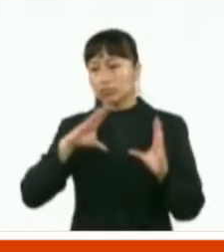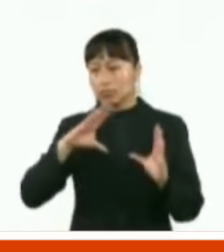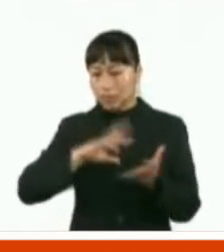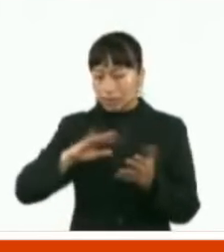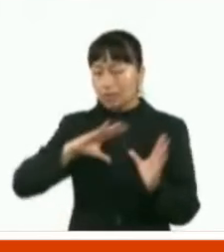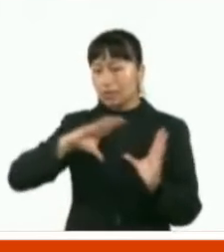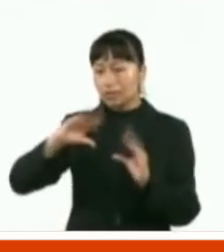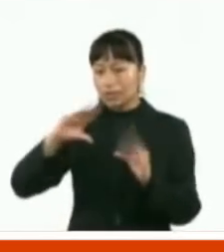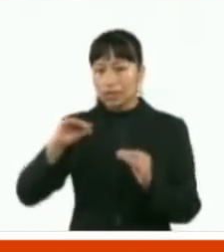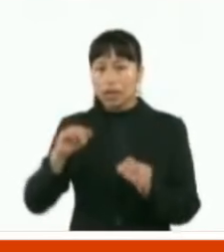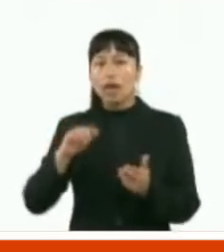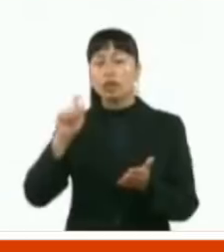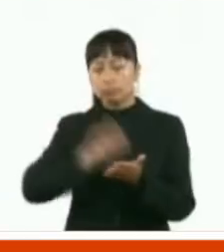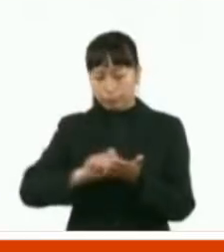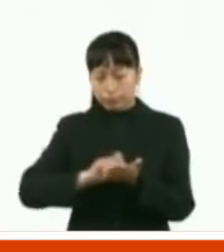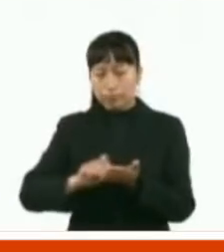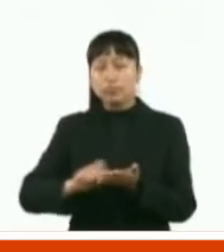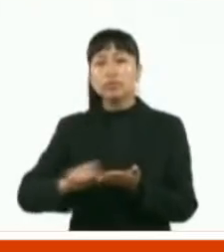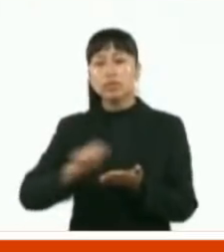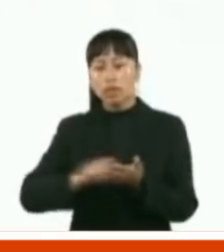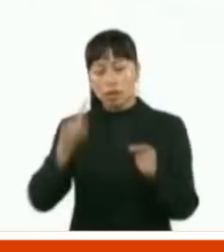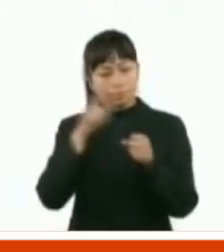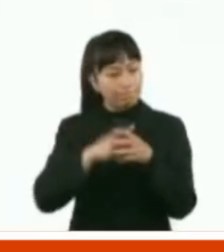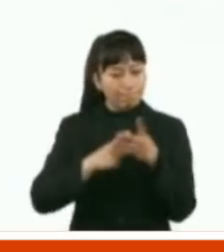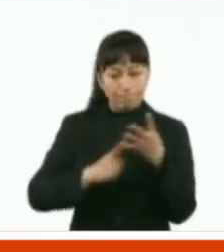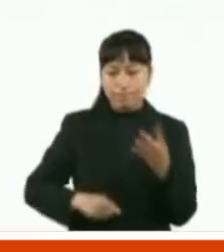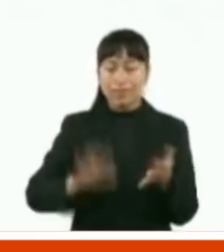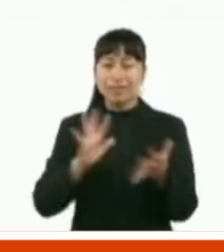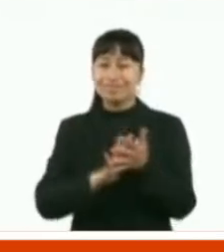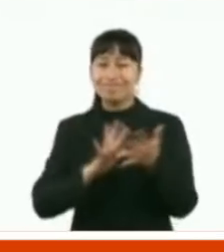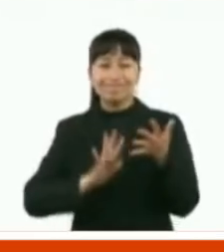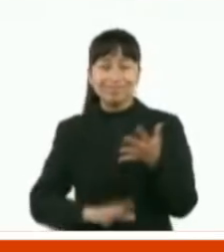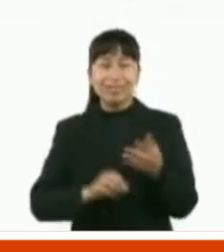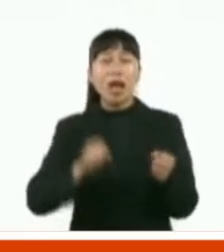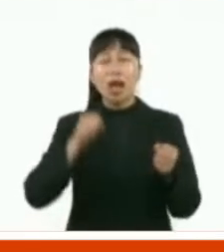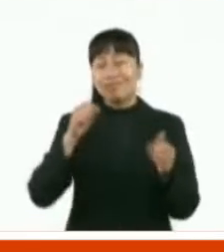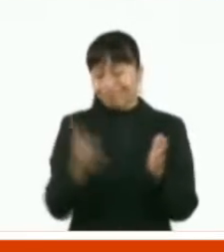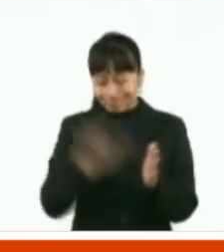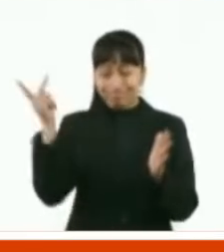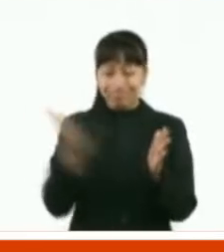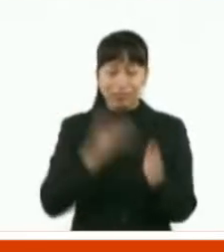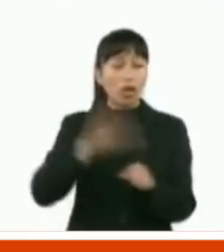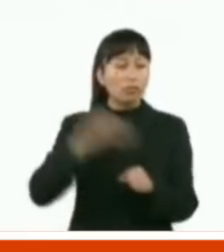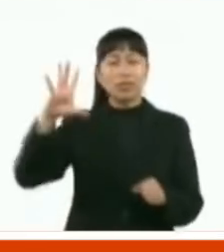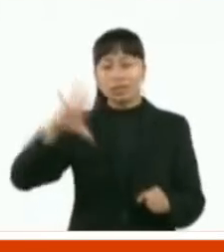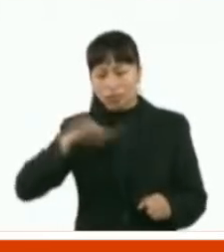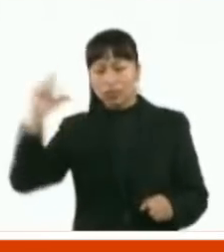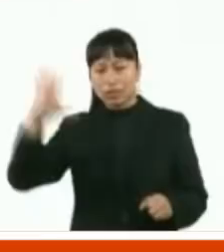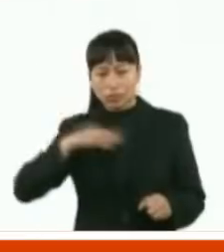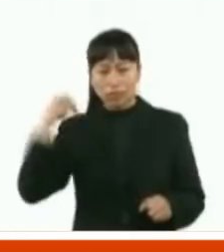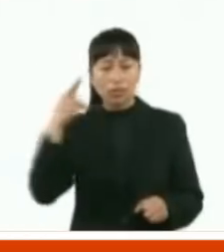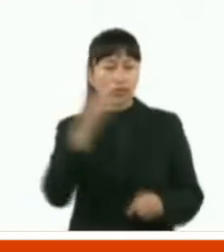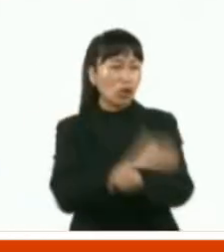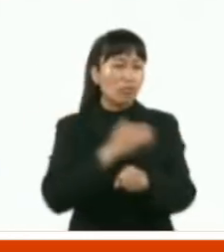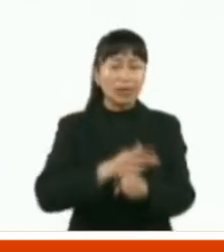de icónicas publicaciones como El Hijo del Aguizote, encarcelada infinidad de veces por sus luchas a favor de los mineros, de